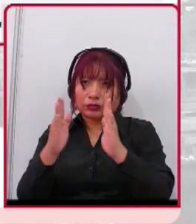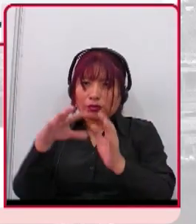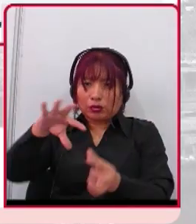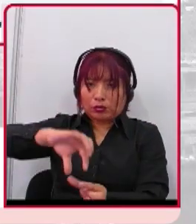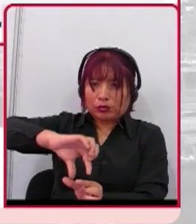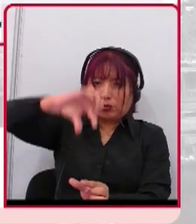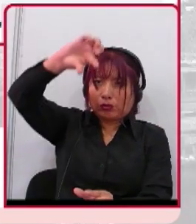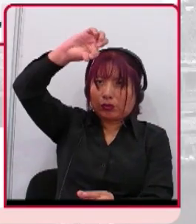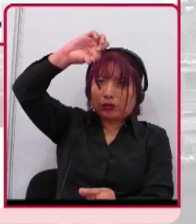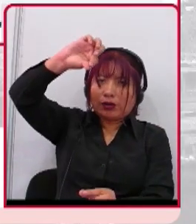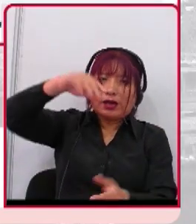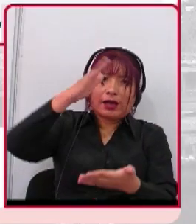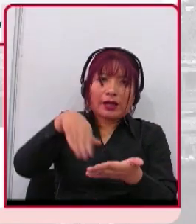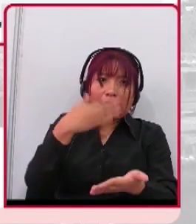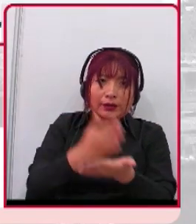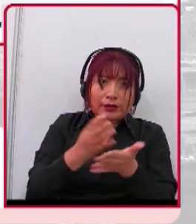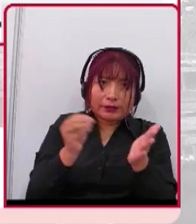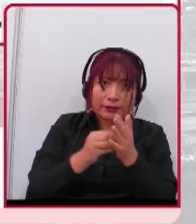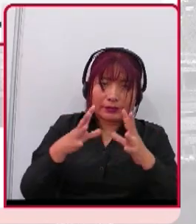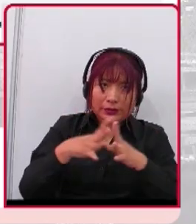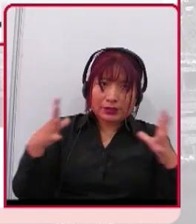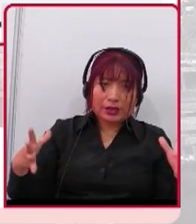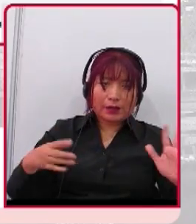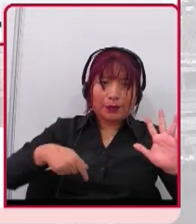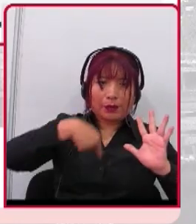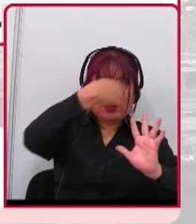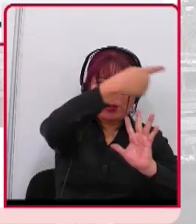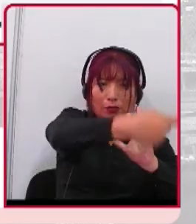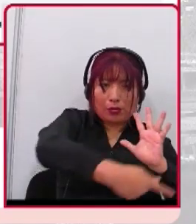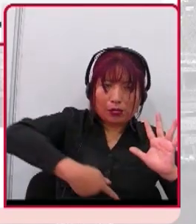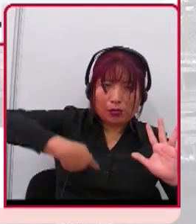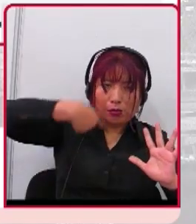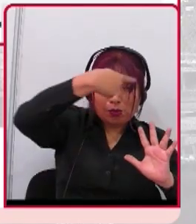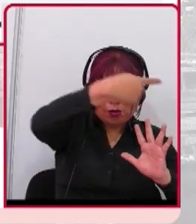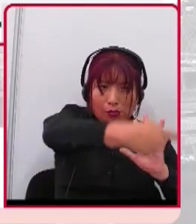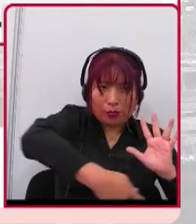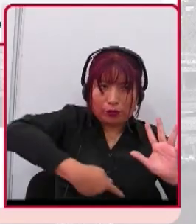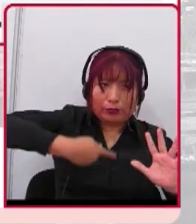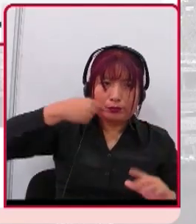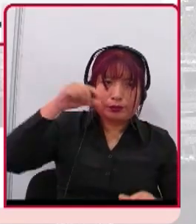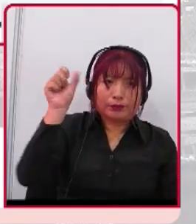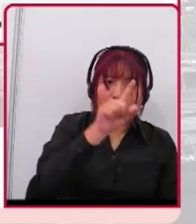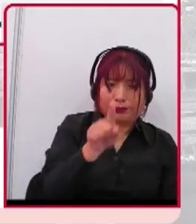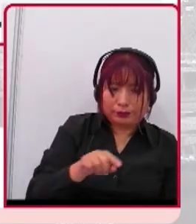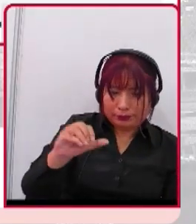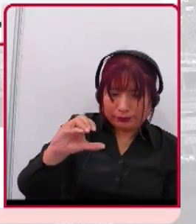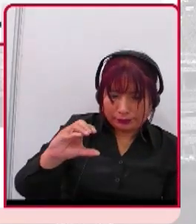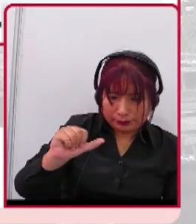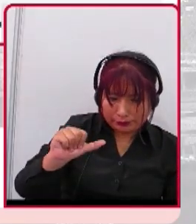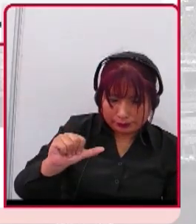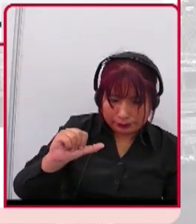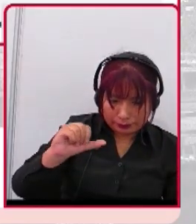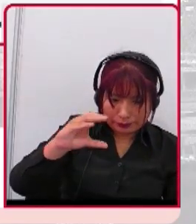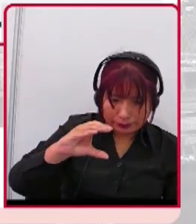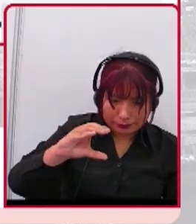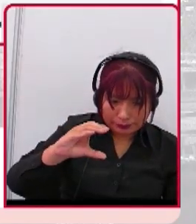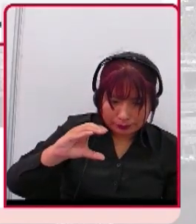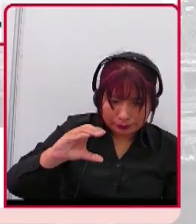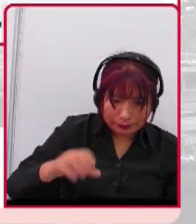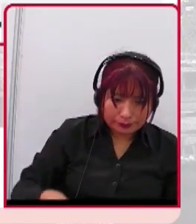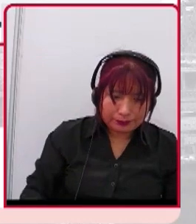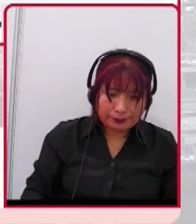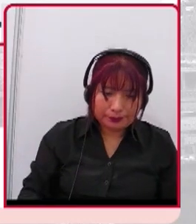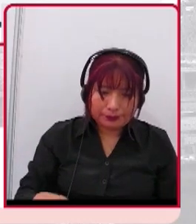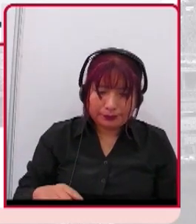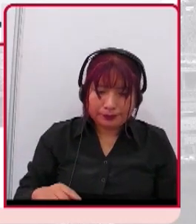el molino SAG, a comparación del molino de bolas y la chancadora de Pebles, que estaban dentro de la capacidad de operación y